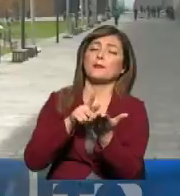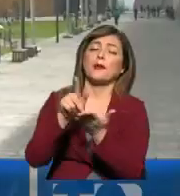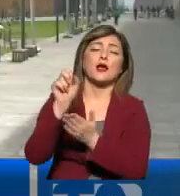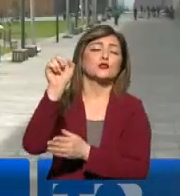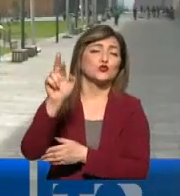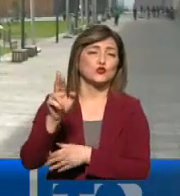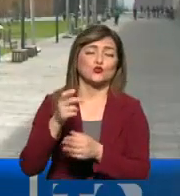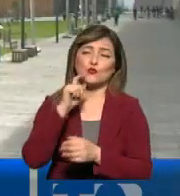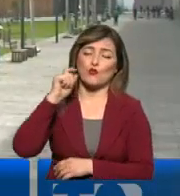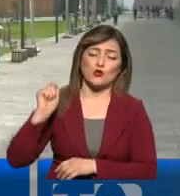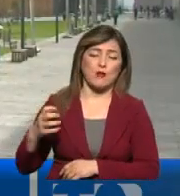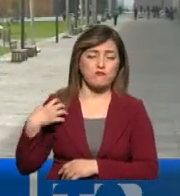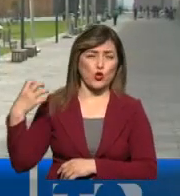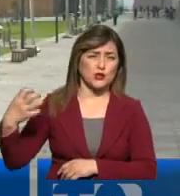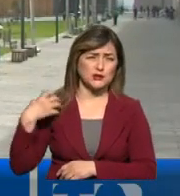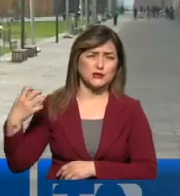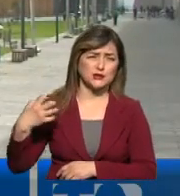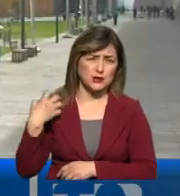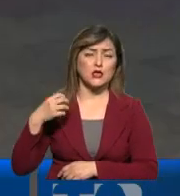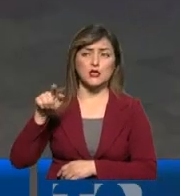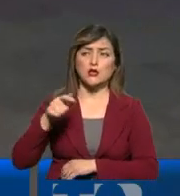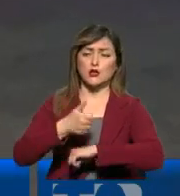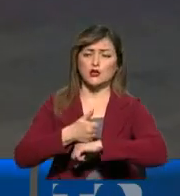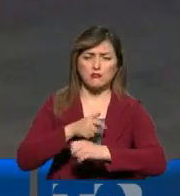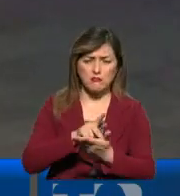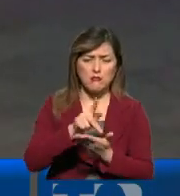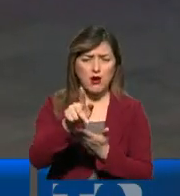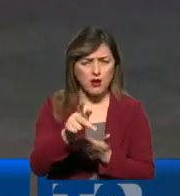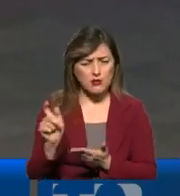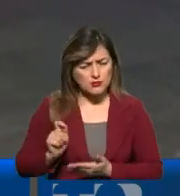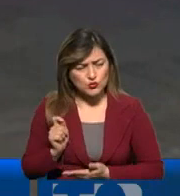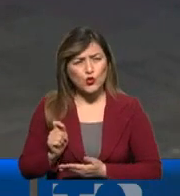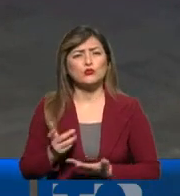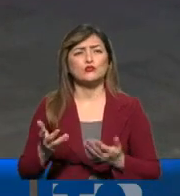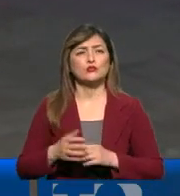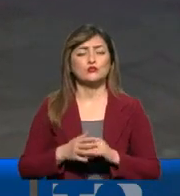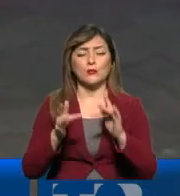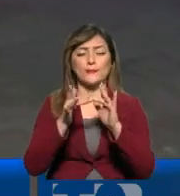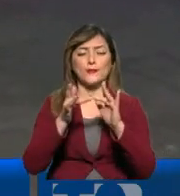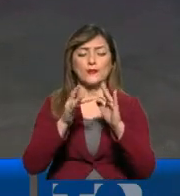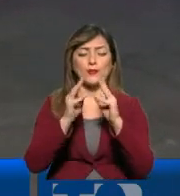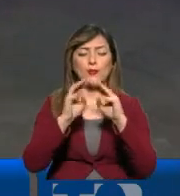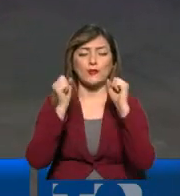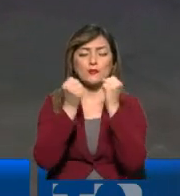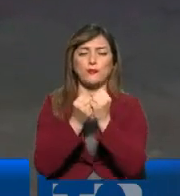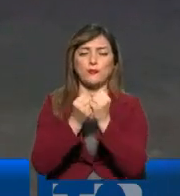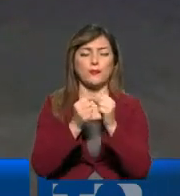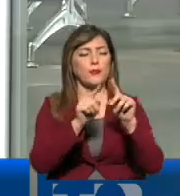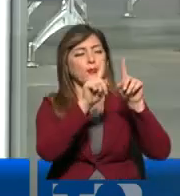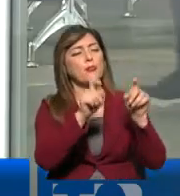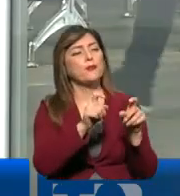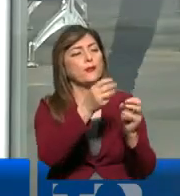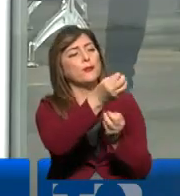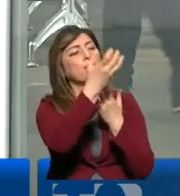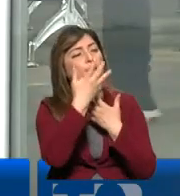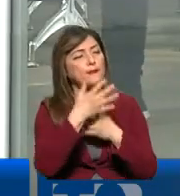Quito, en protesta y para exigir que las autoridades les cancelen sus haberes. Nos comunicamos con el MIES para conocer detalles de